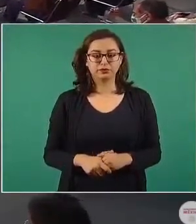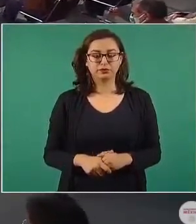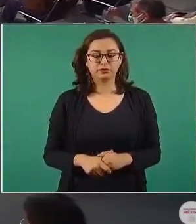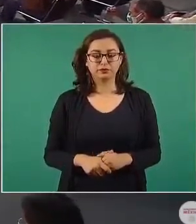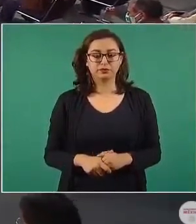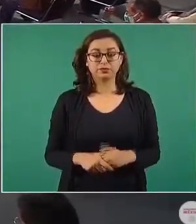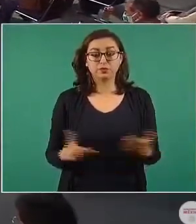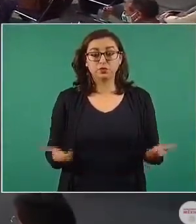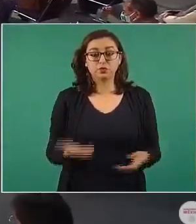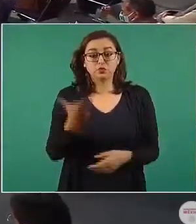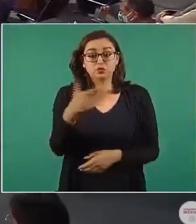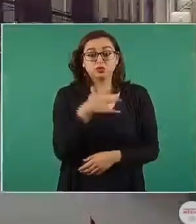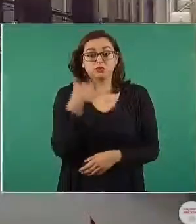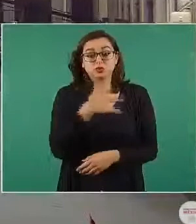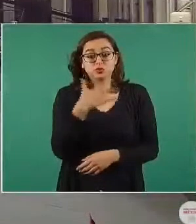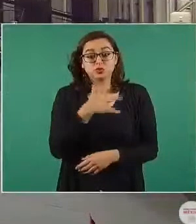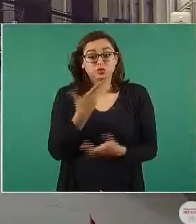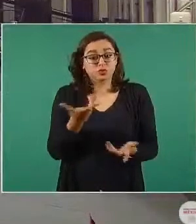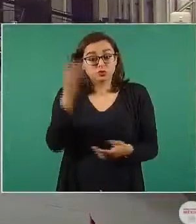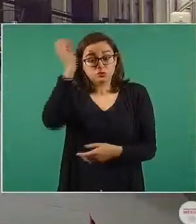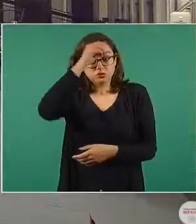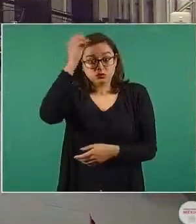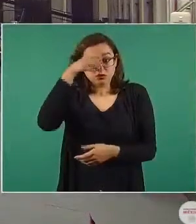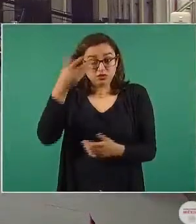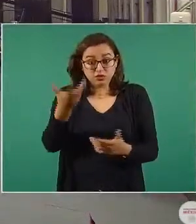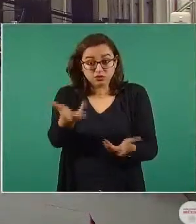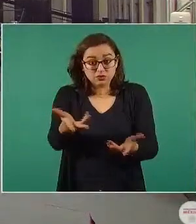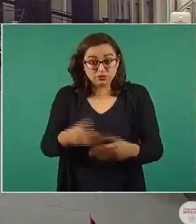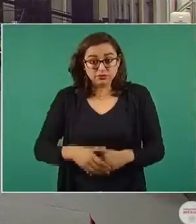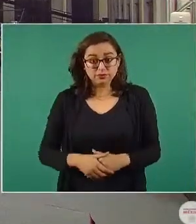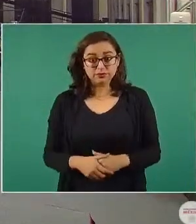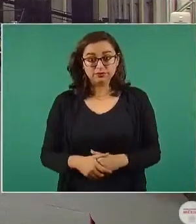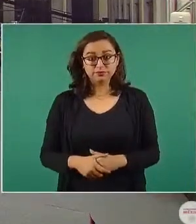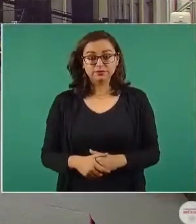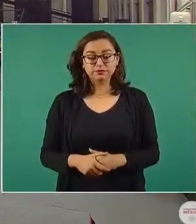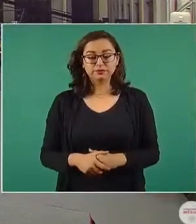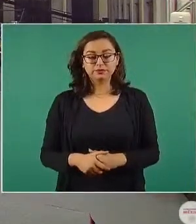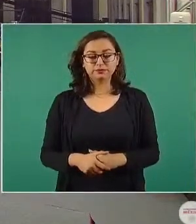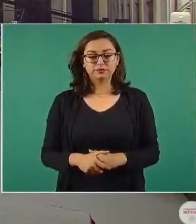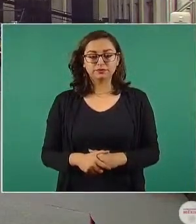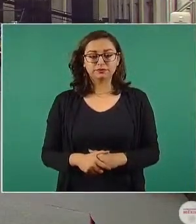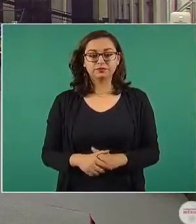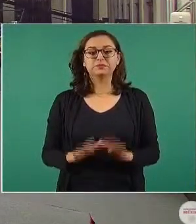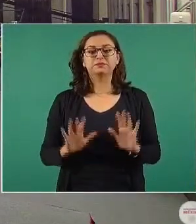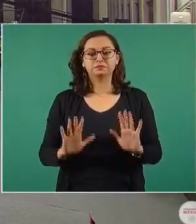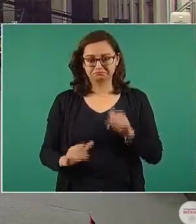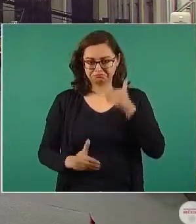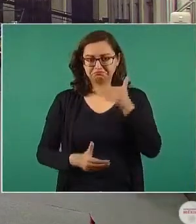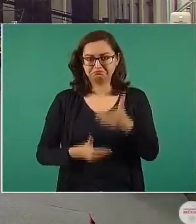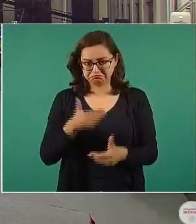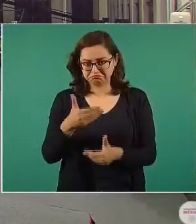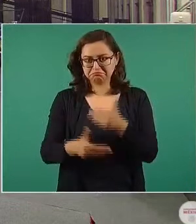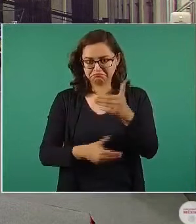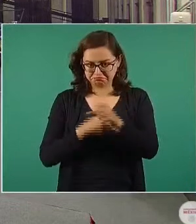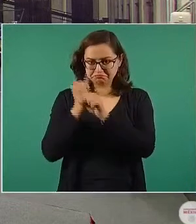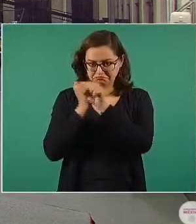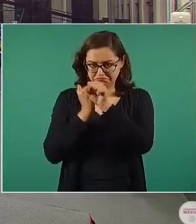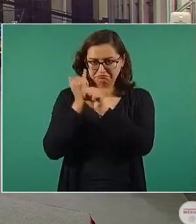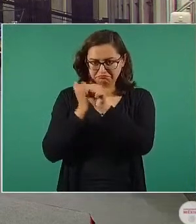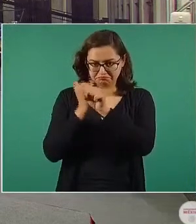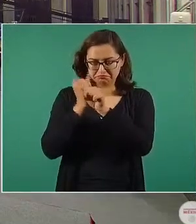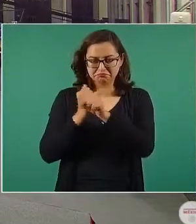¿Qué postura tiene frente a esta situación de abuso, presidente, y de...? Vamos viendo. Sí.